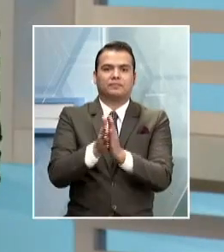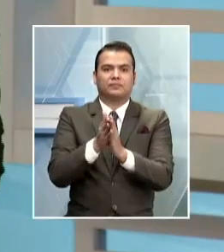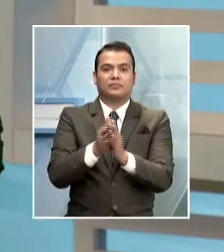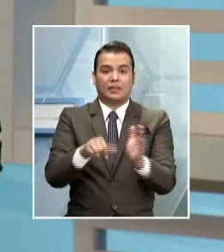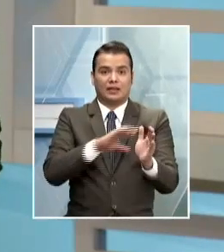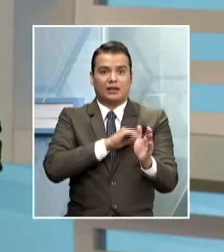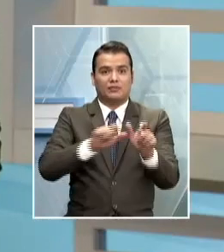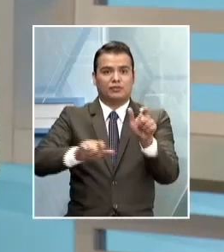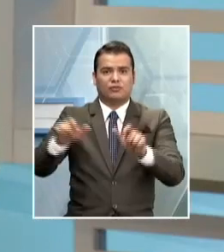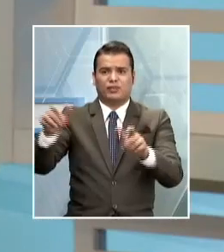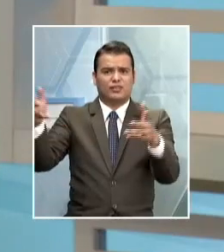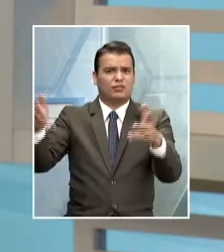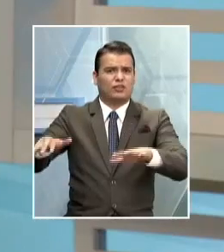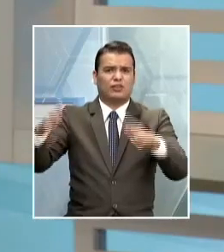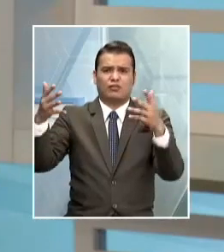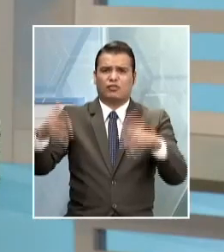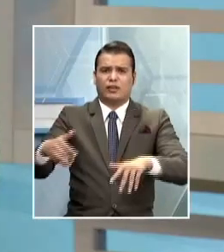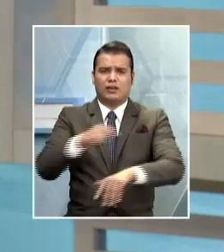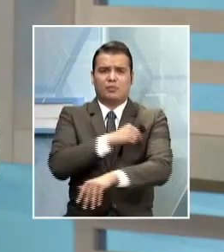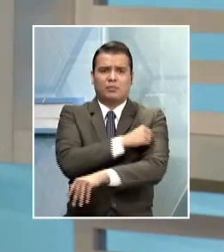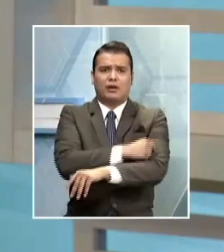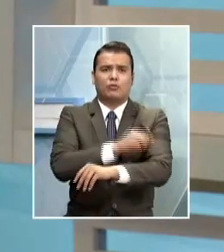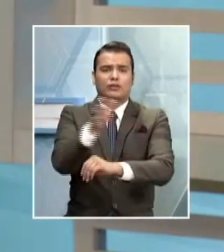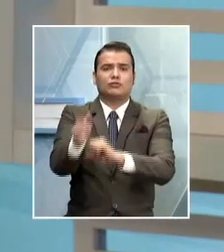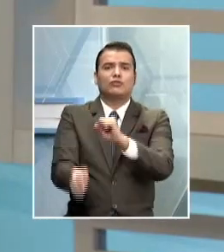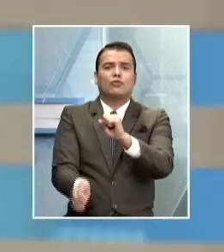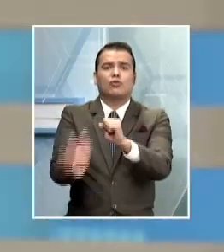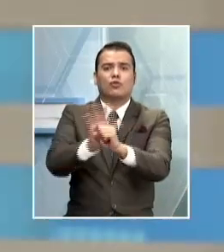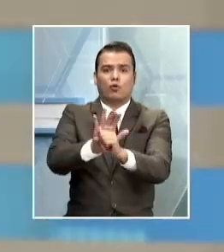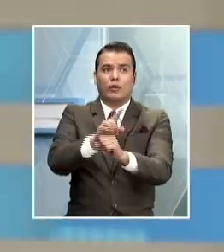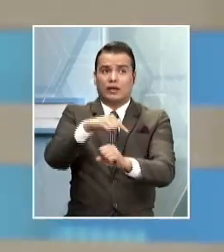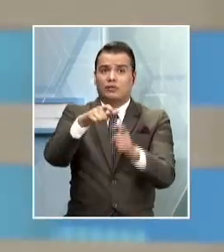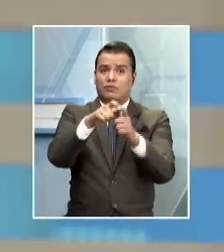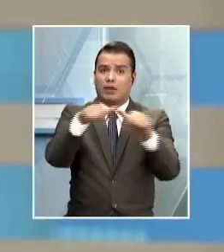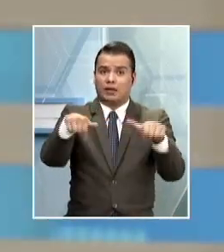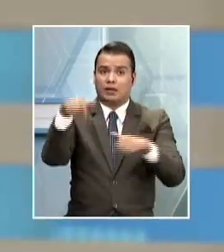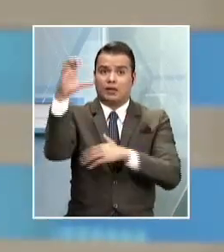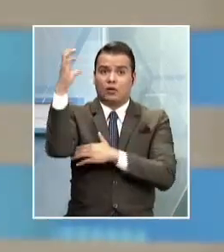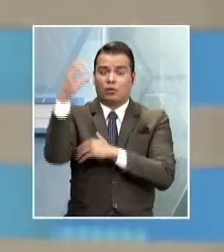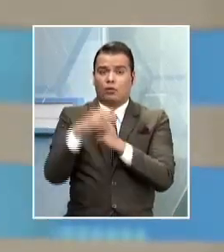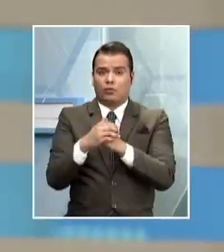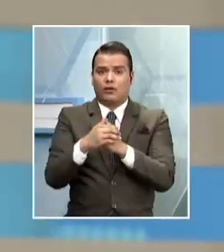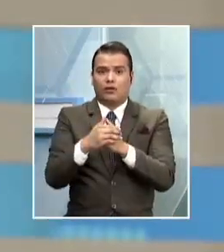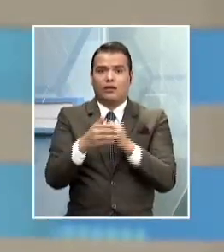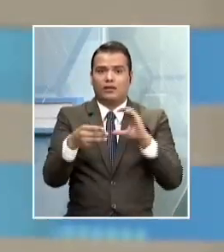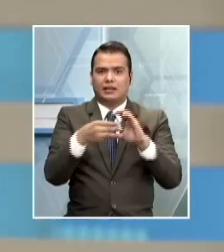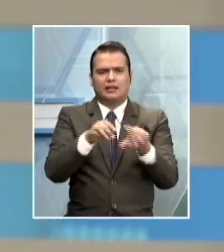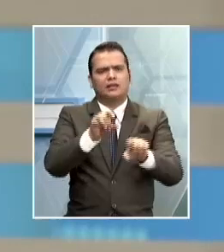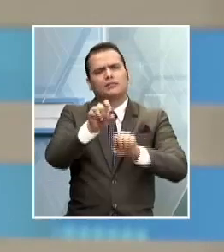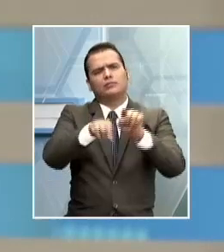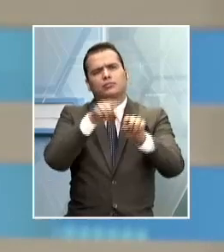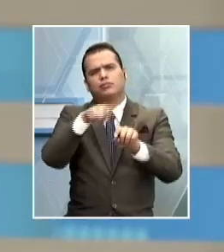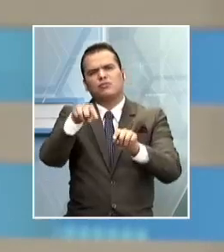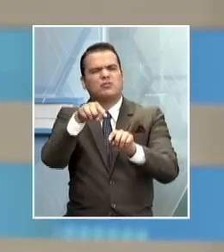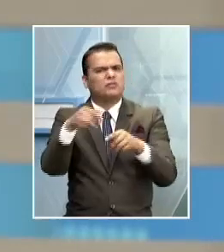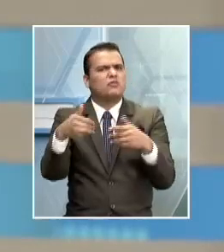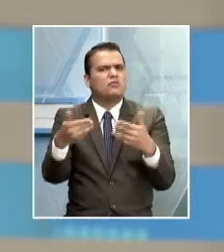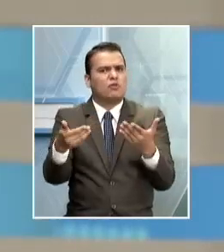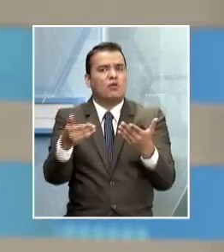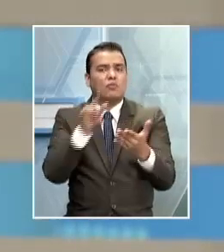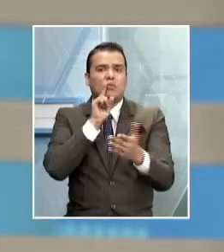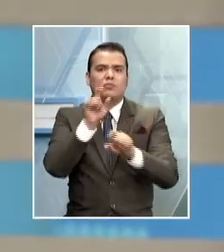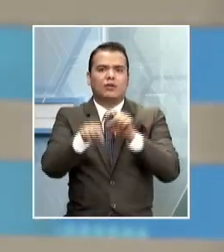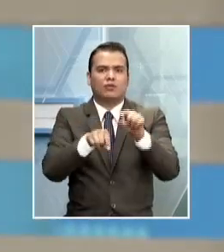los menos interesados en el país en vacunarse contra el COVID-19. Así lo revela la encuesta Pulso Social del DANE, que indagó sobre ese tema